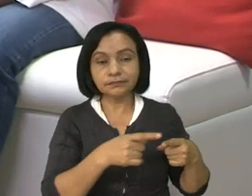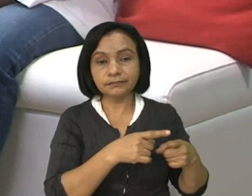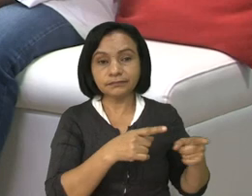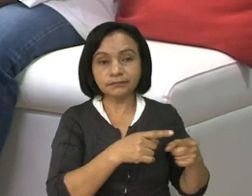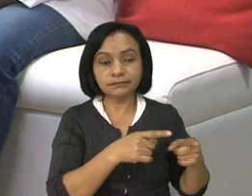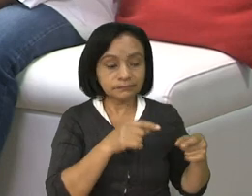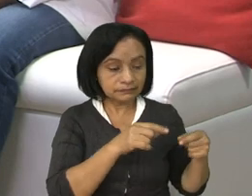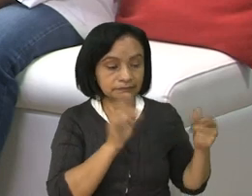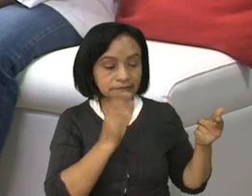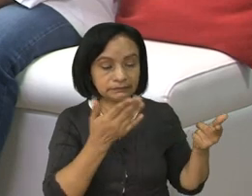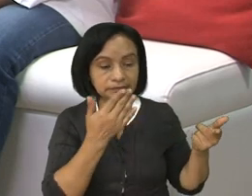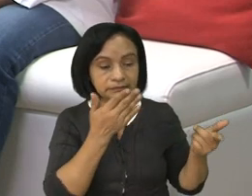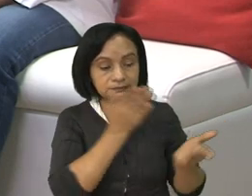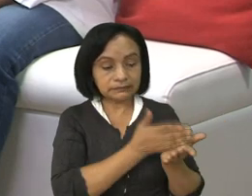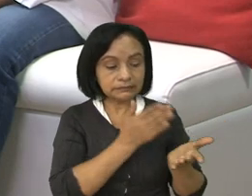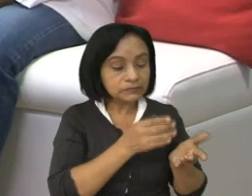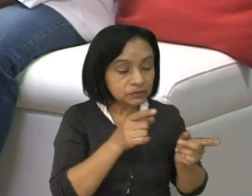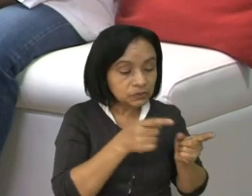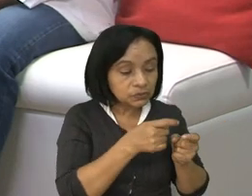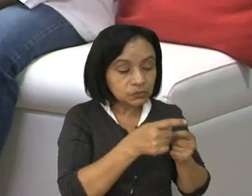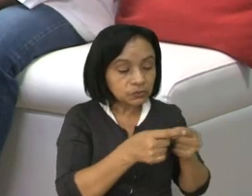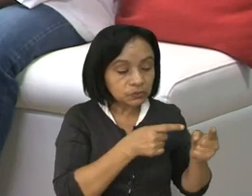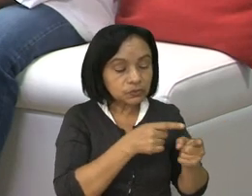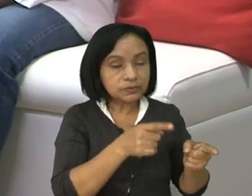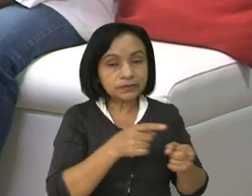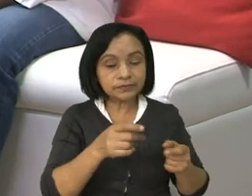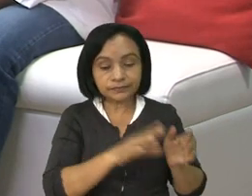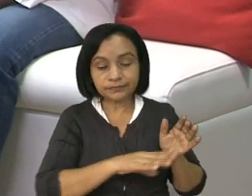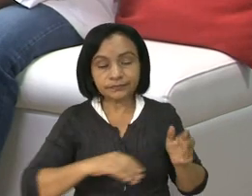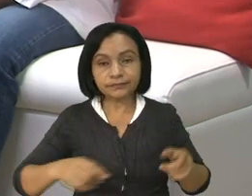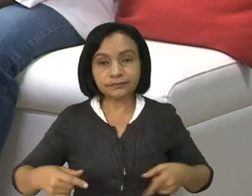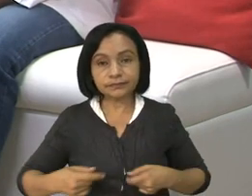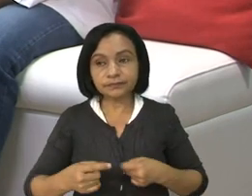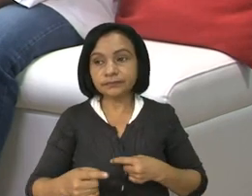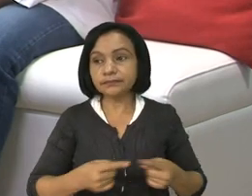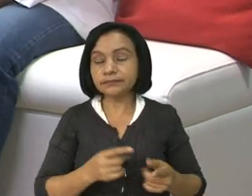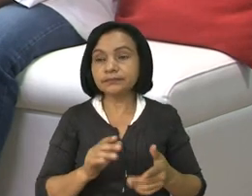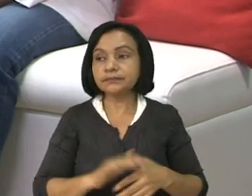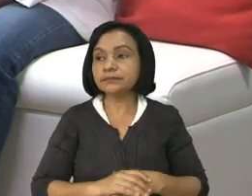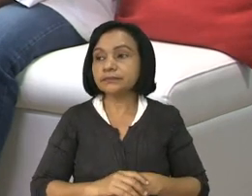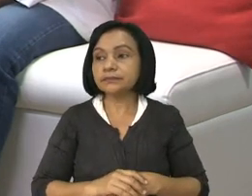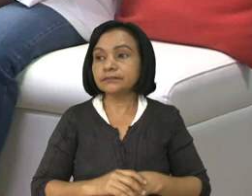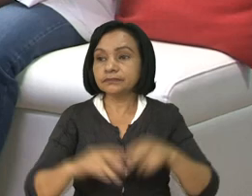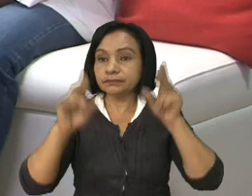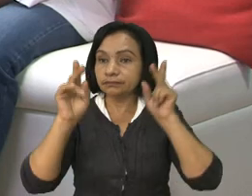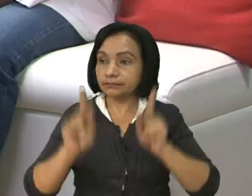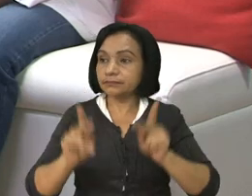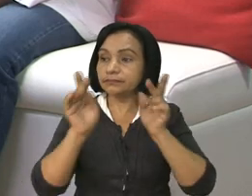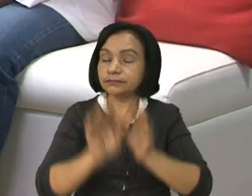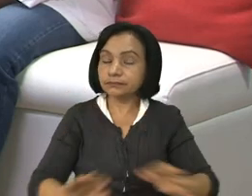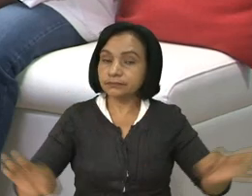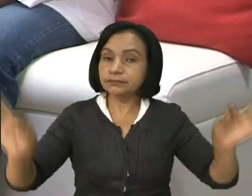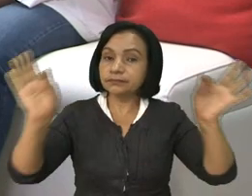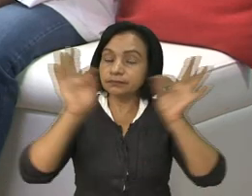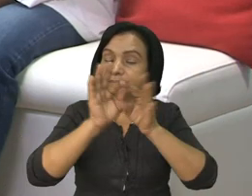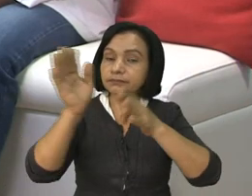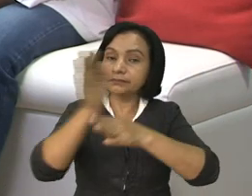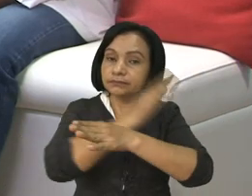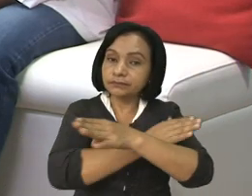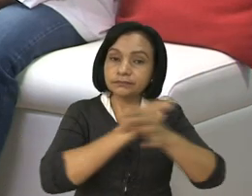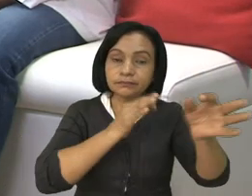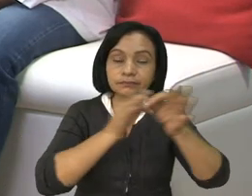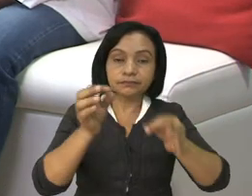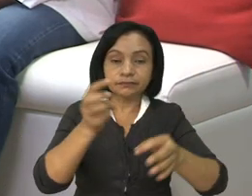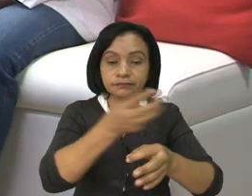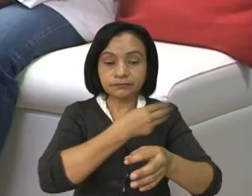un proceso de descomposición. Bien. Y después los parásitos. Hablemos del muy importante lo que había dicho usted, que el